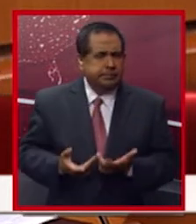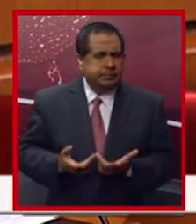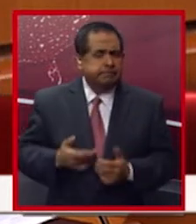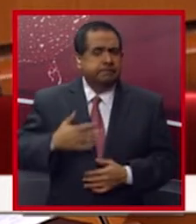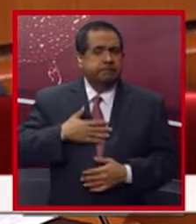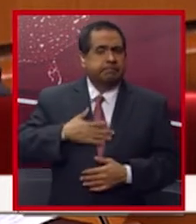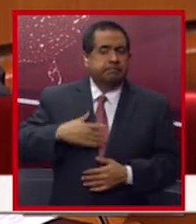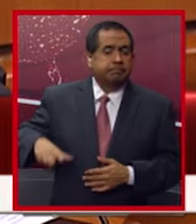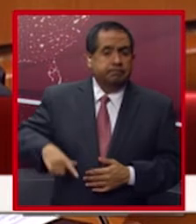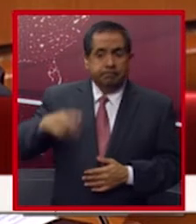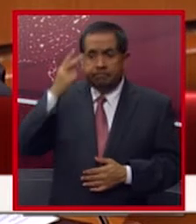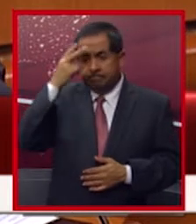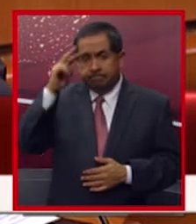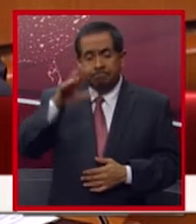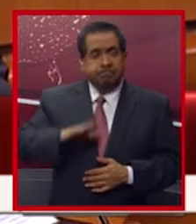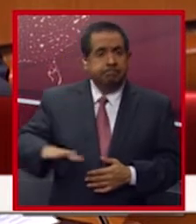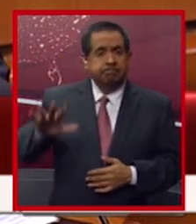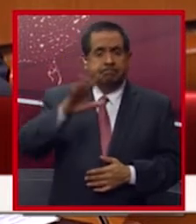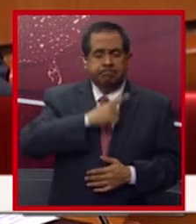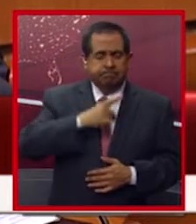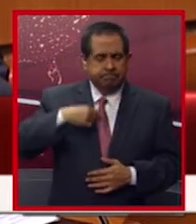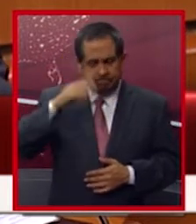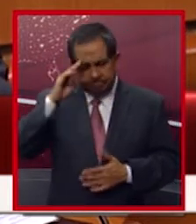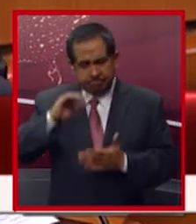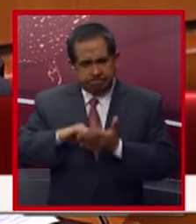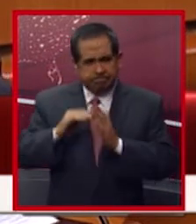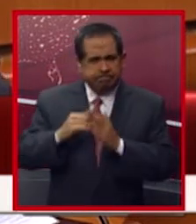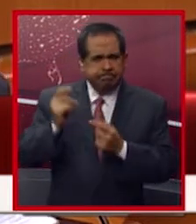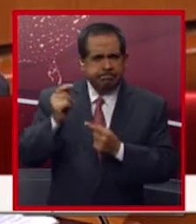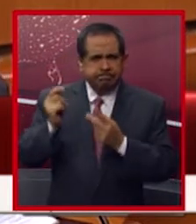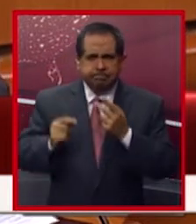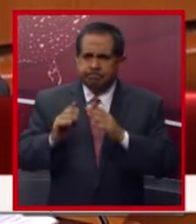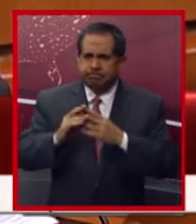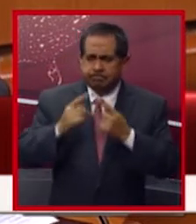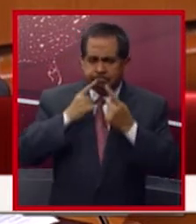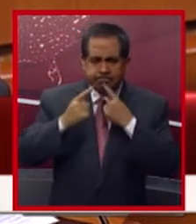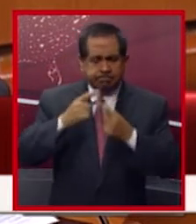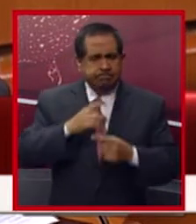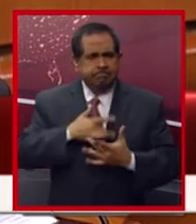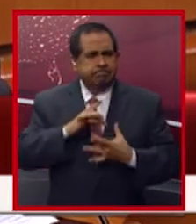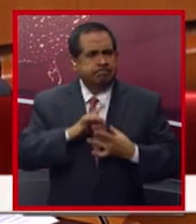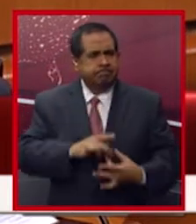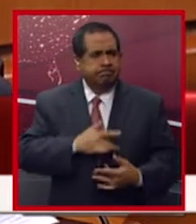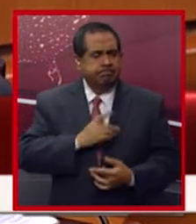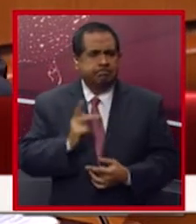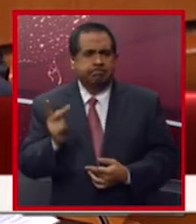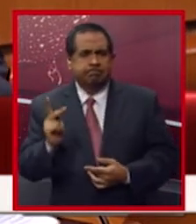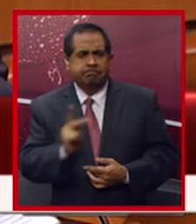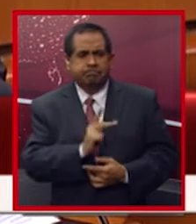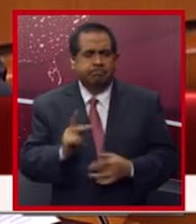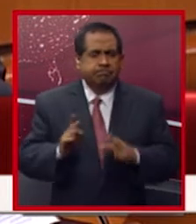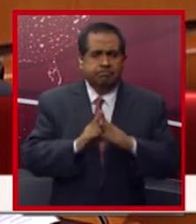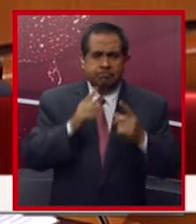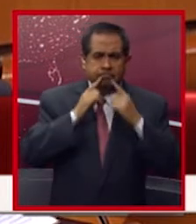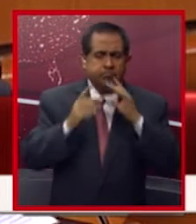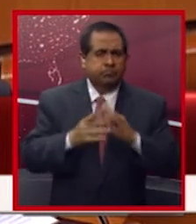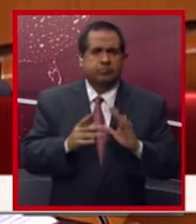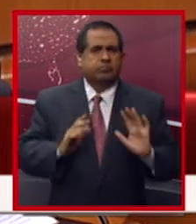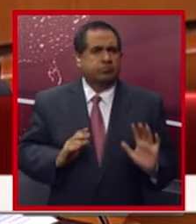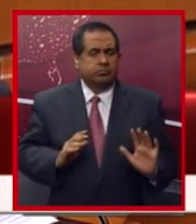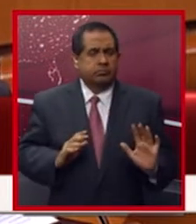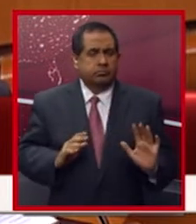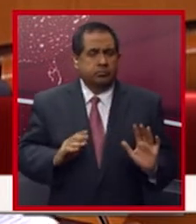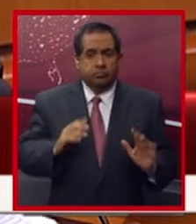mexicano debería encabezar una estrategia de diálogo y acuerdo entre las partes y dejar de ser